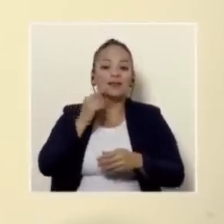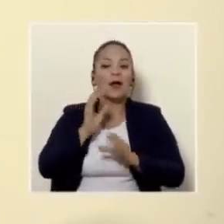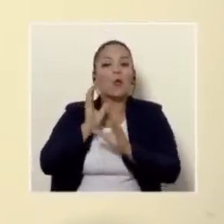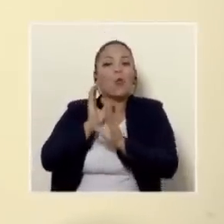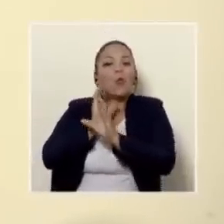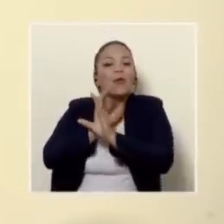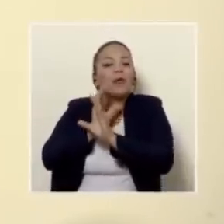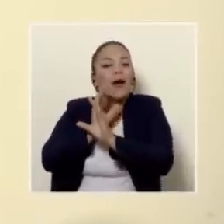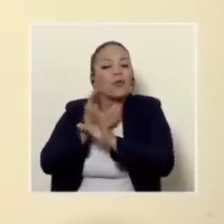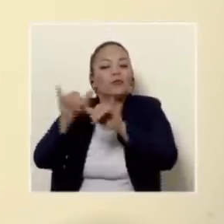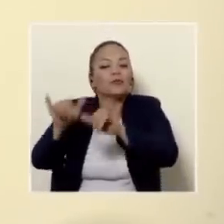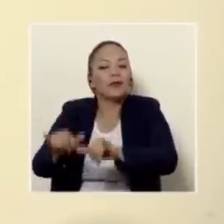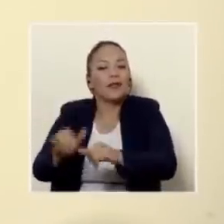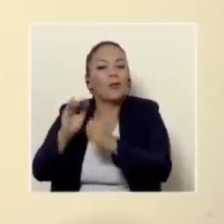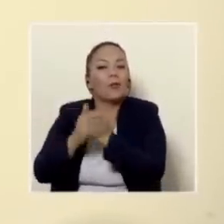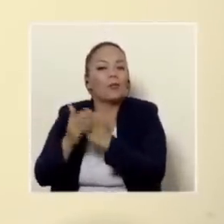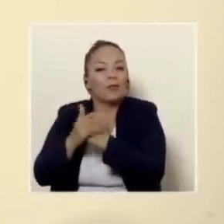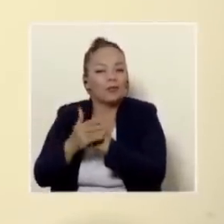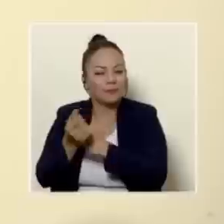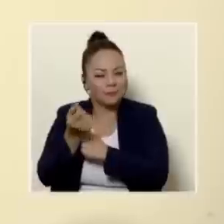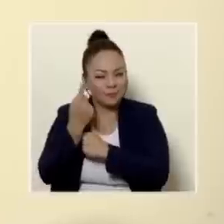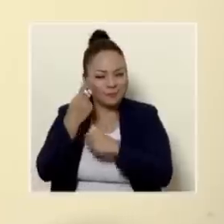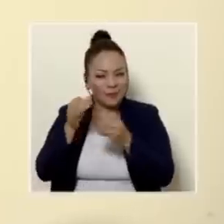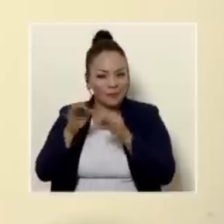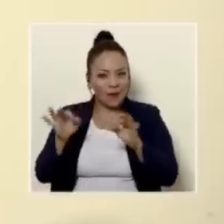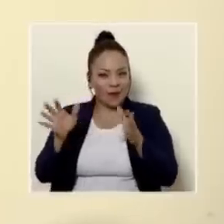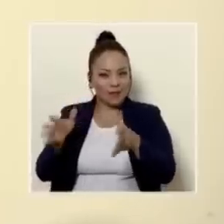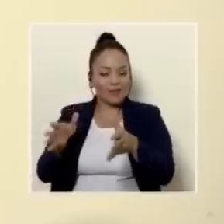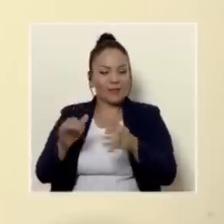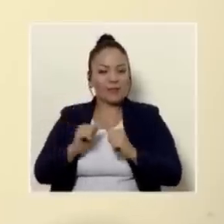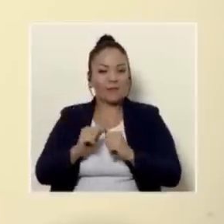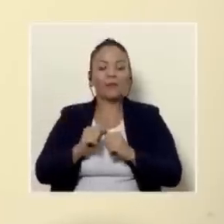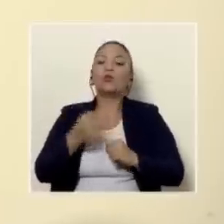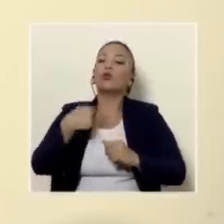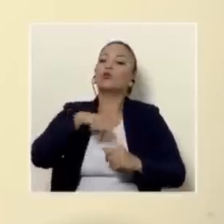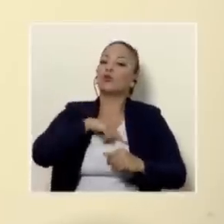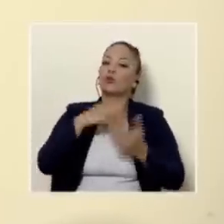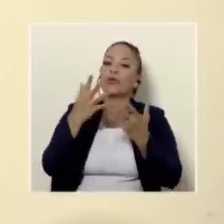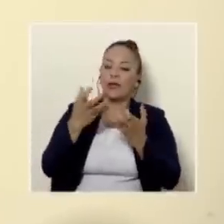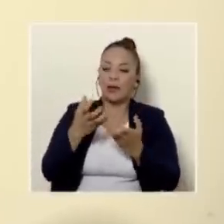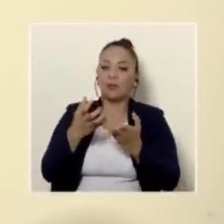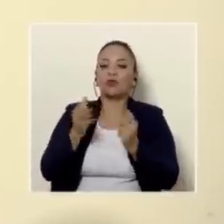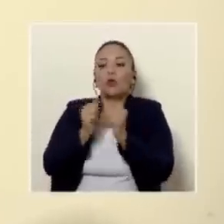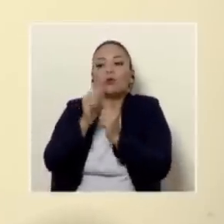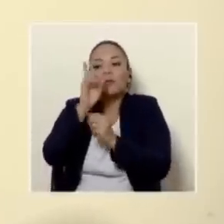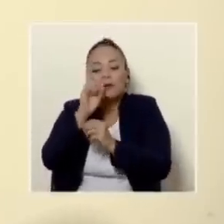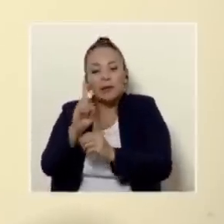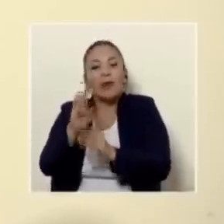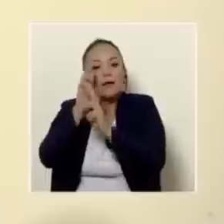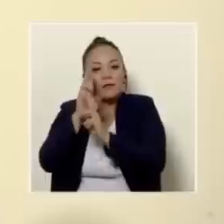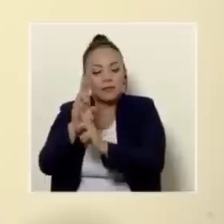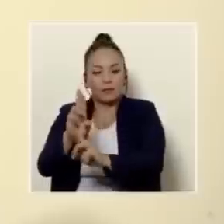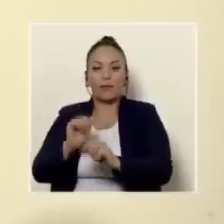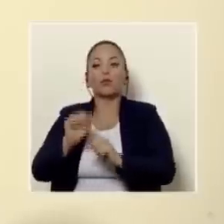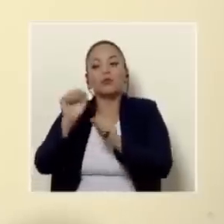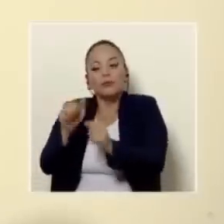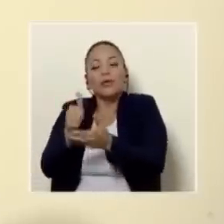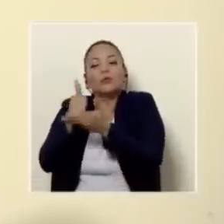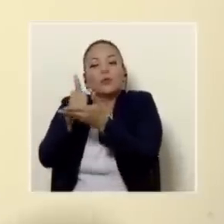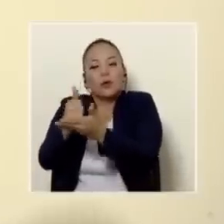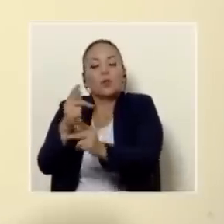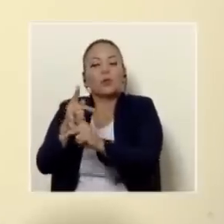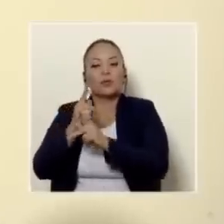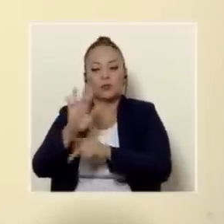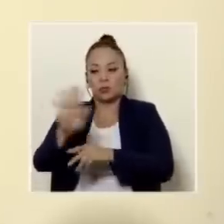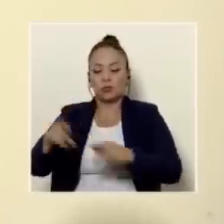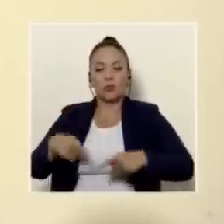querencia, ¿verdad? Usted entiende ese mensaje. Lo que queremos es, con dignidad, con respeto, con